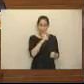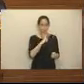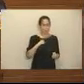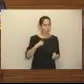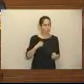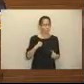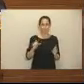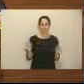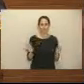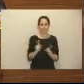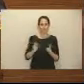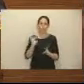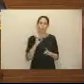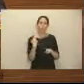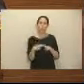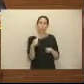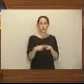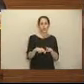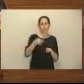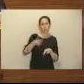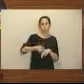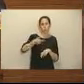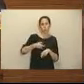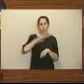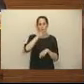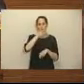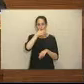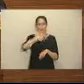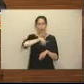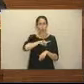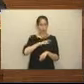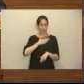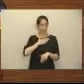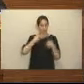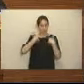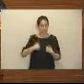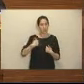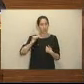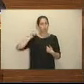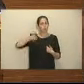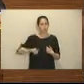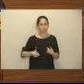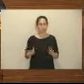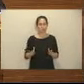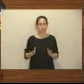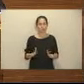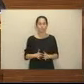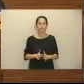hace referencia o de esa política de la irrelevancia que me acusa a mí con la que me acusa a mí desde hace tiempo. Pero